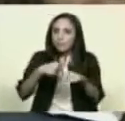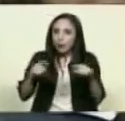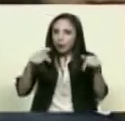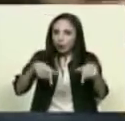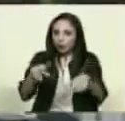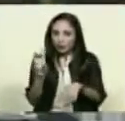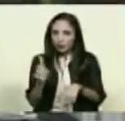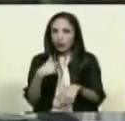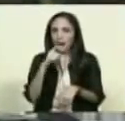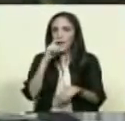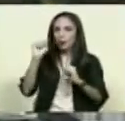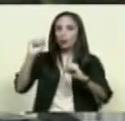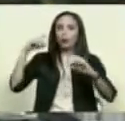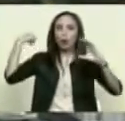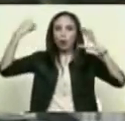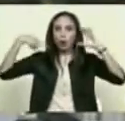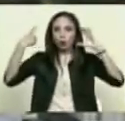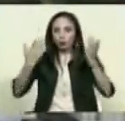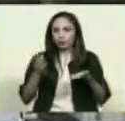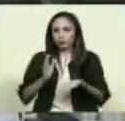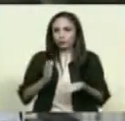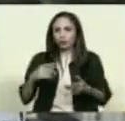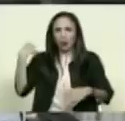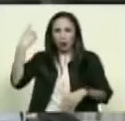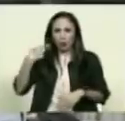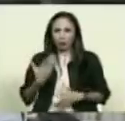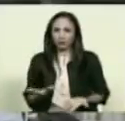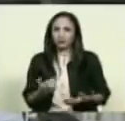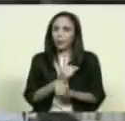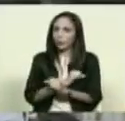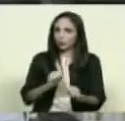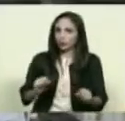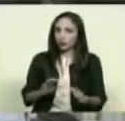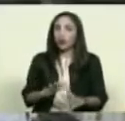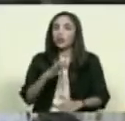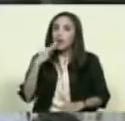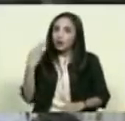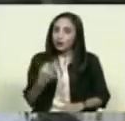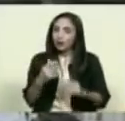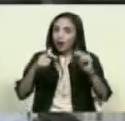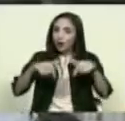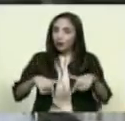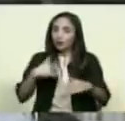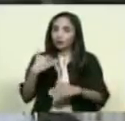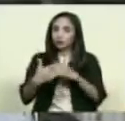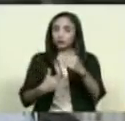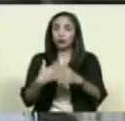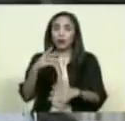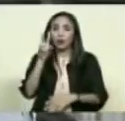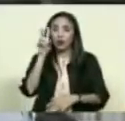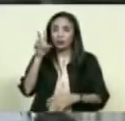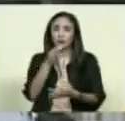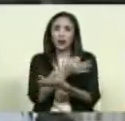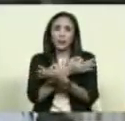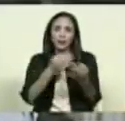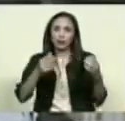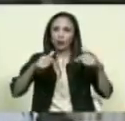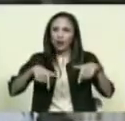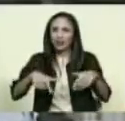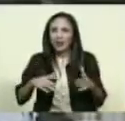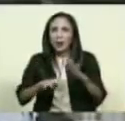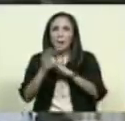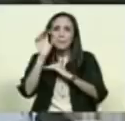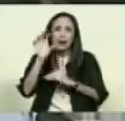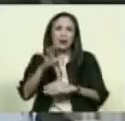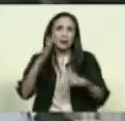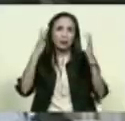con respaldo en petróleo. No, compadre, la verdad verdadera es que vamos a la vanguardia, picamos adelante.